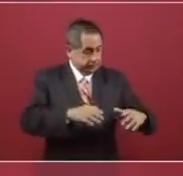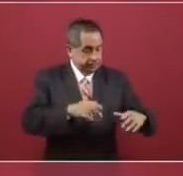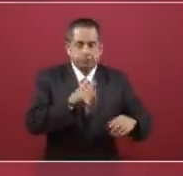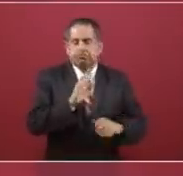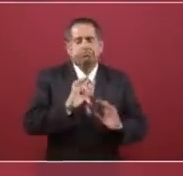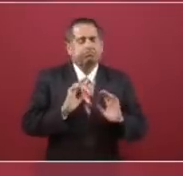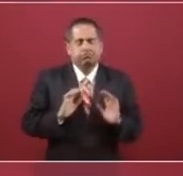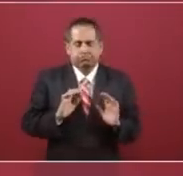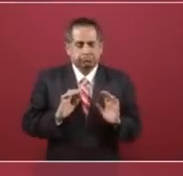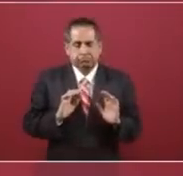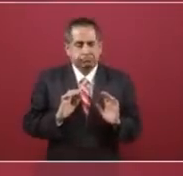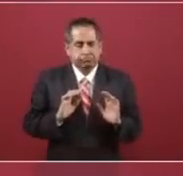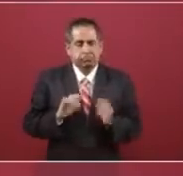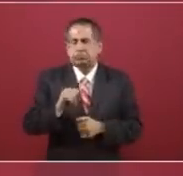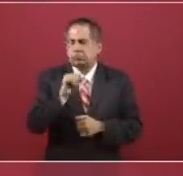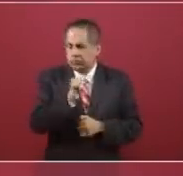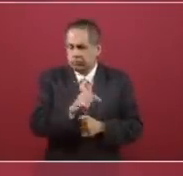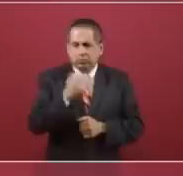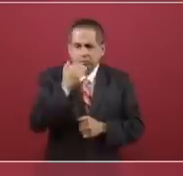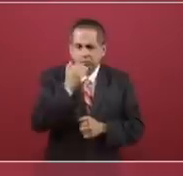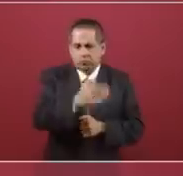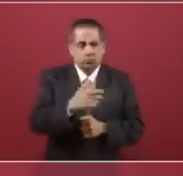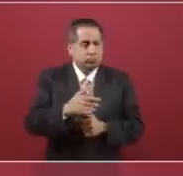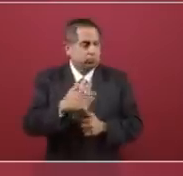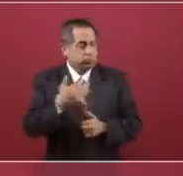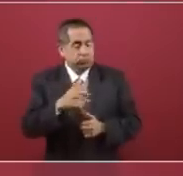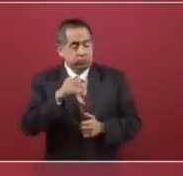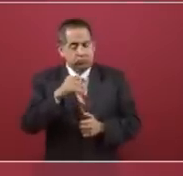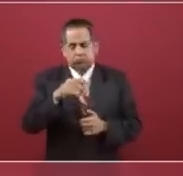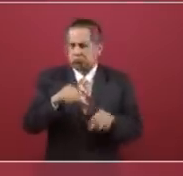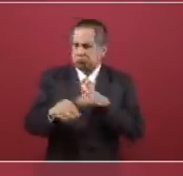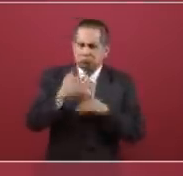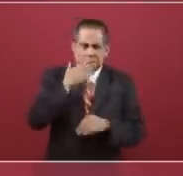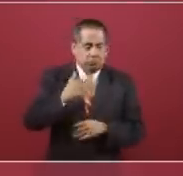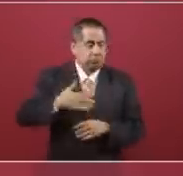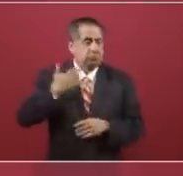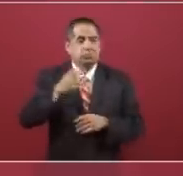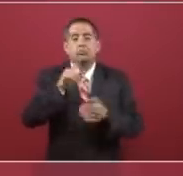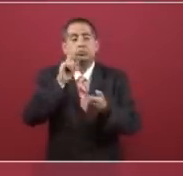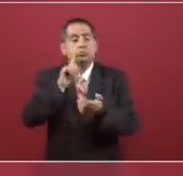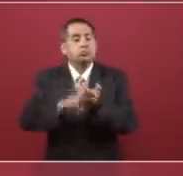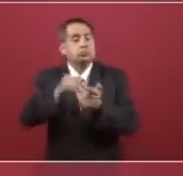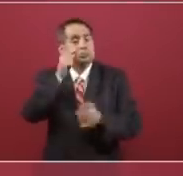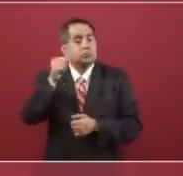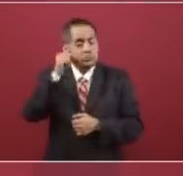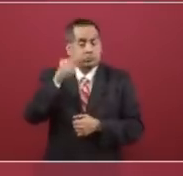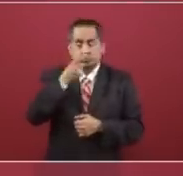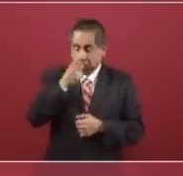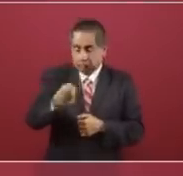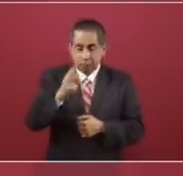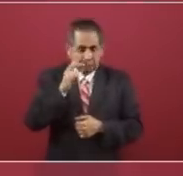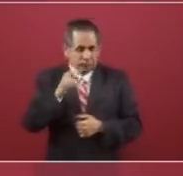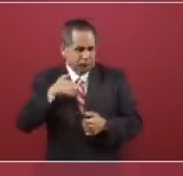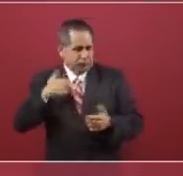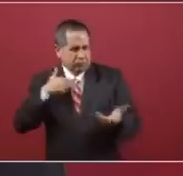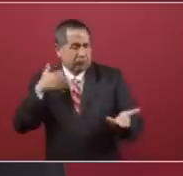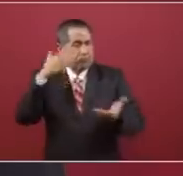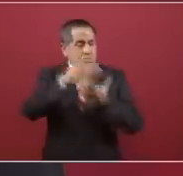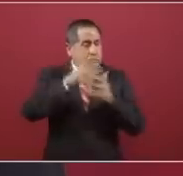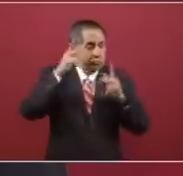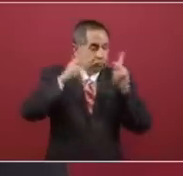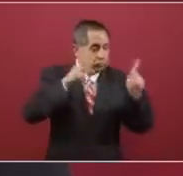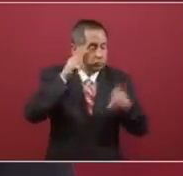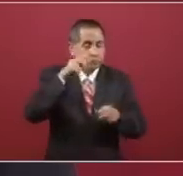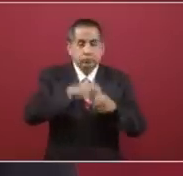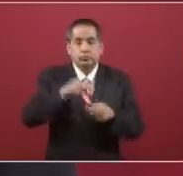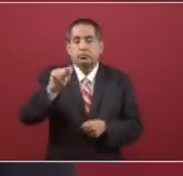eh han hecho milagros, lo dije ayer. Me tocó visitar la refinería